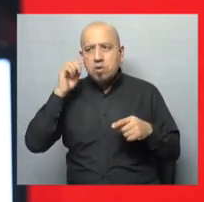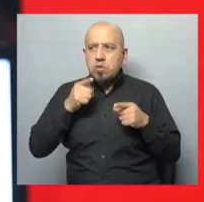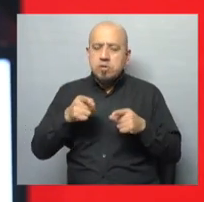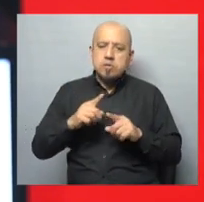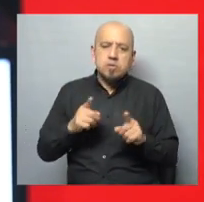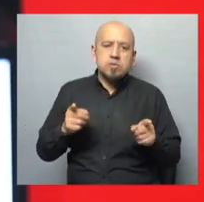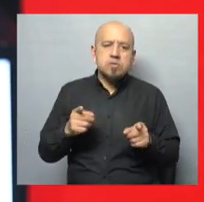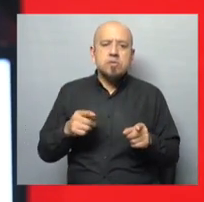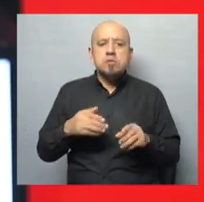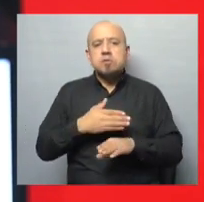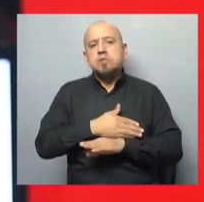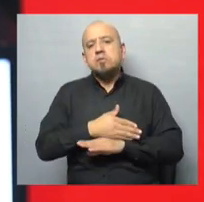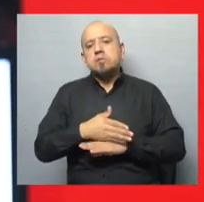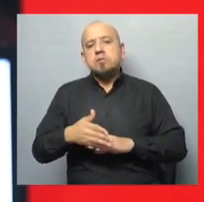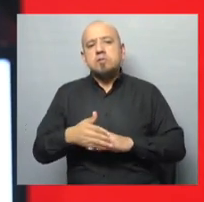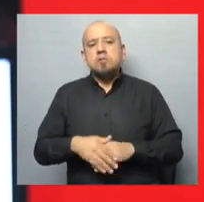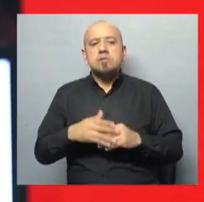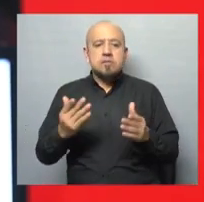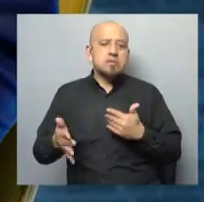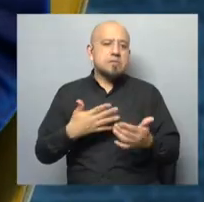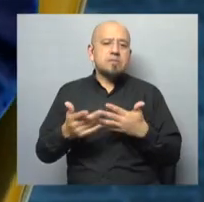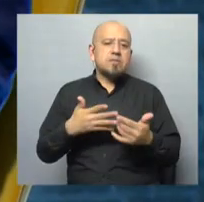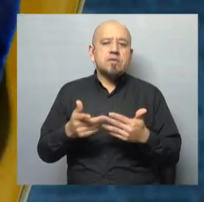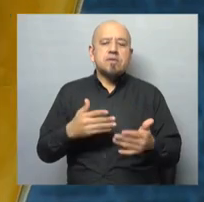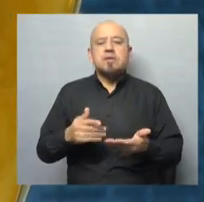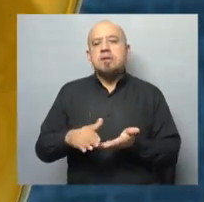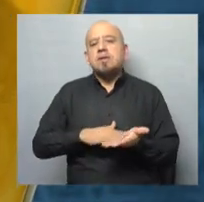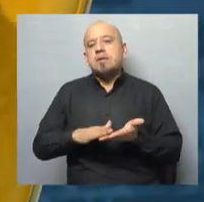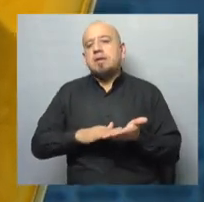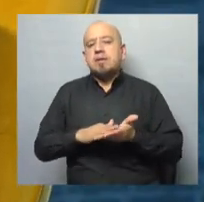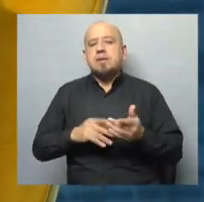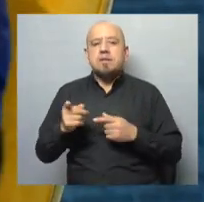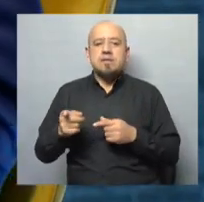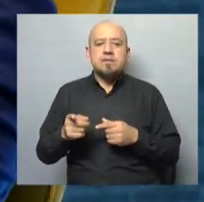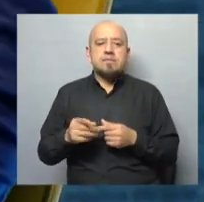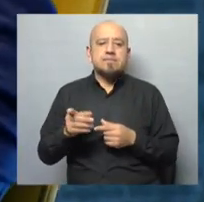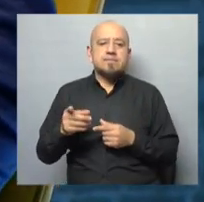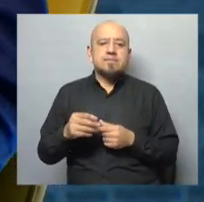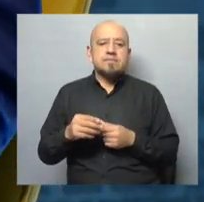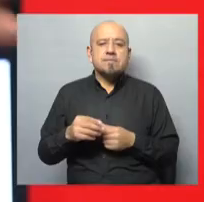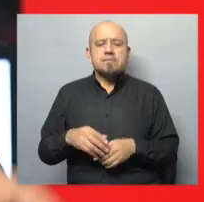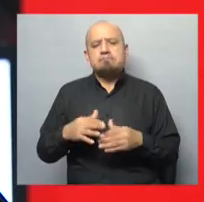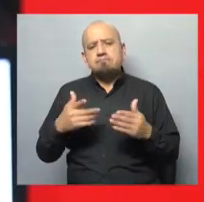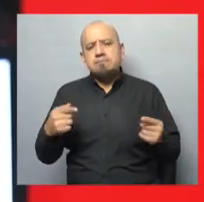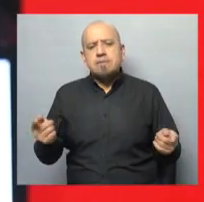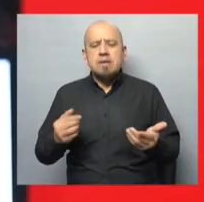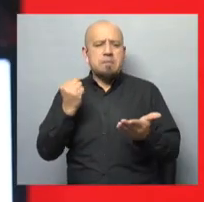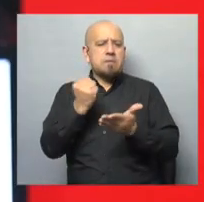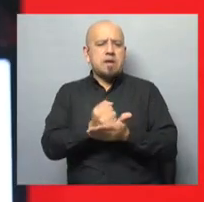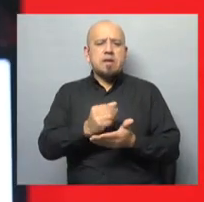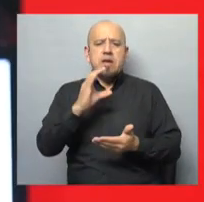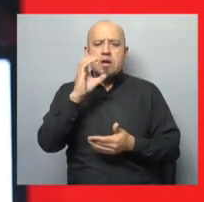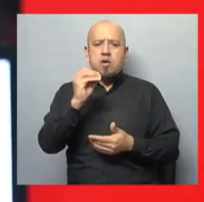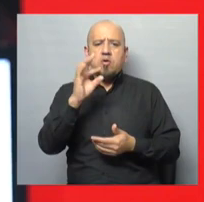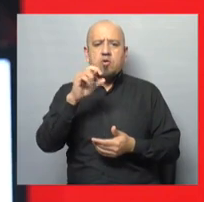y a la vuelta el tiempo la verdad no me importa un pepino fue una experiencia orientalidad esa cosa la cosa me dio en